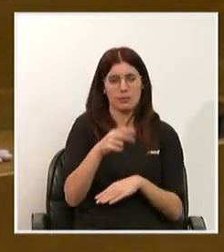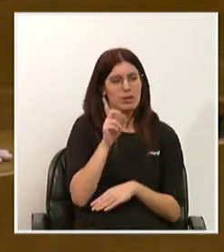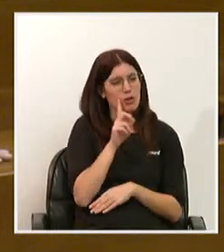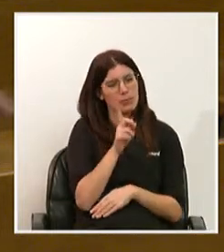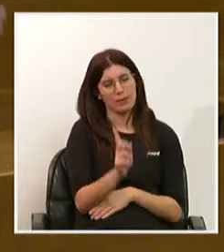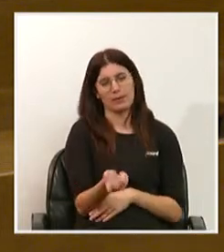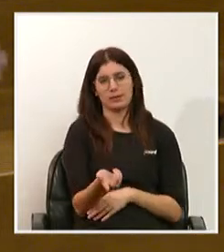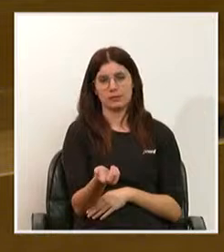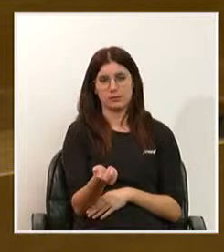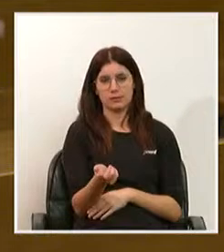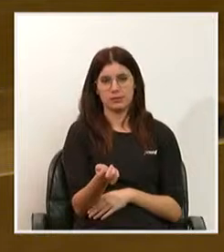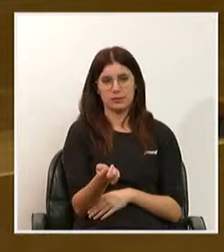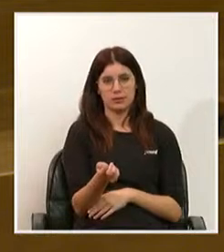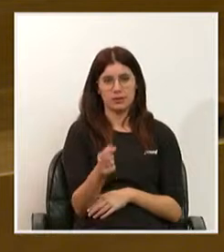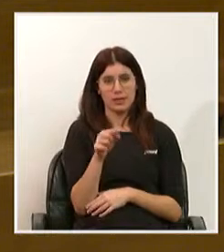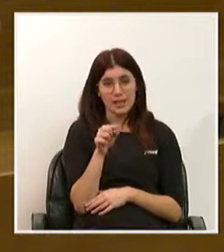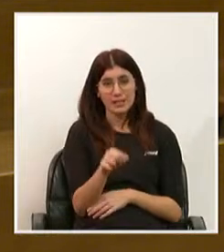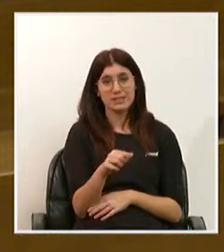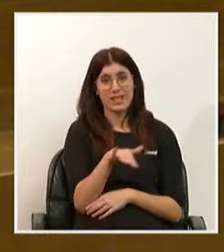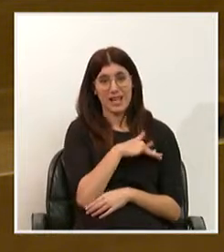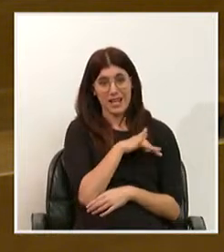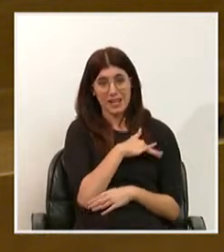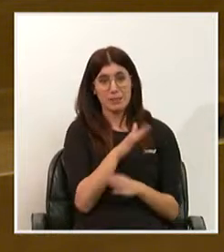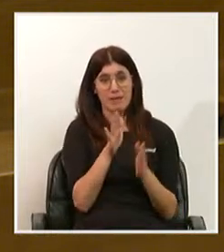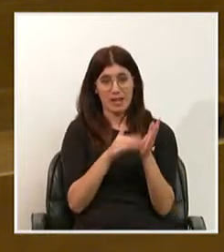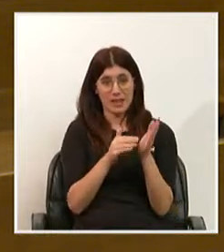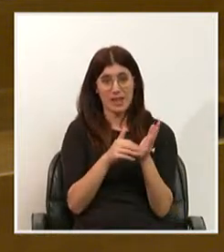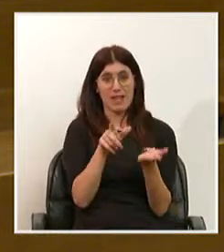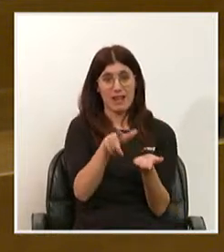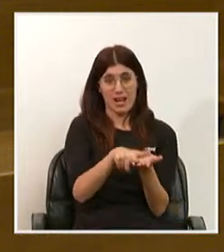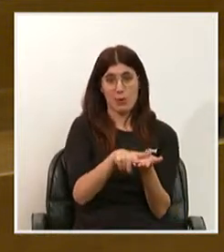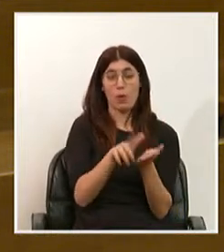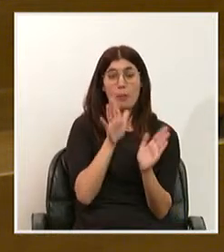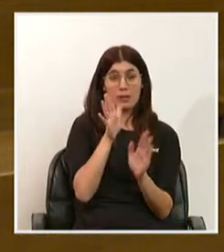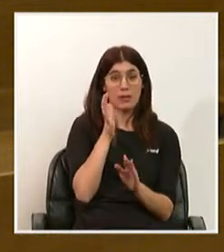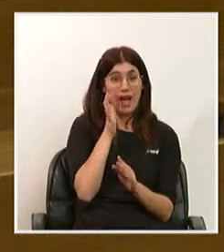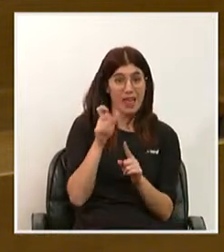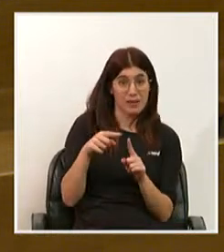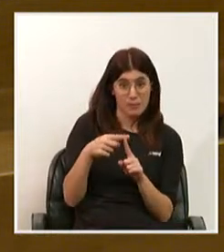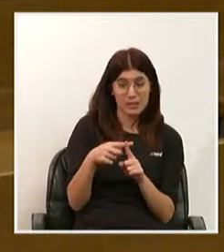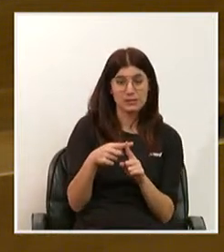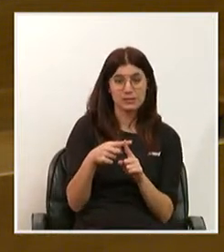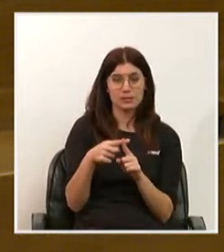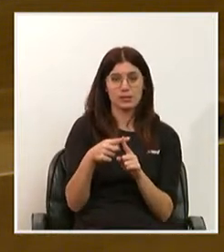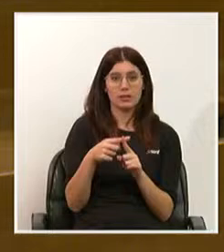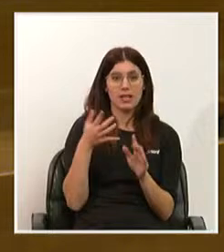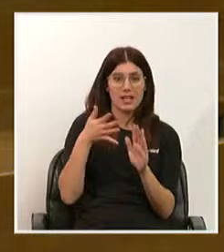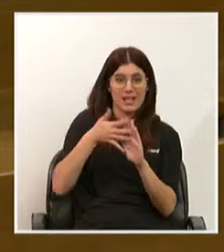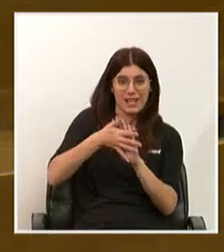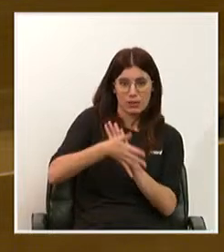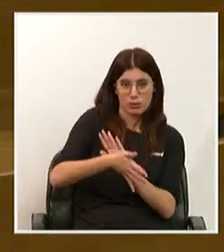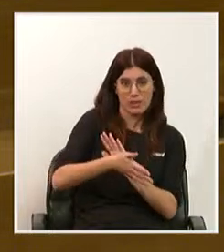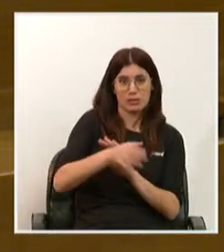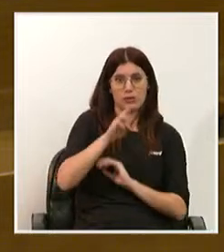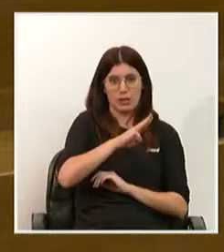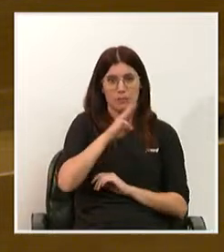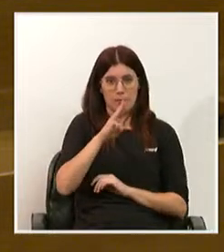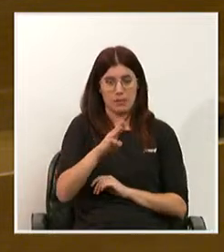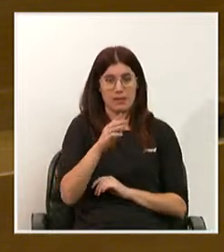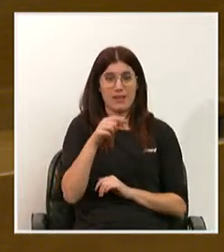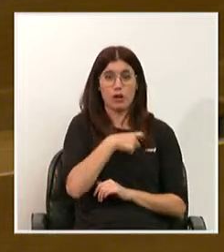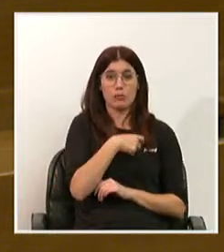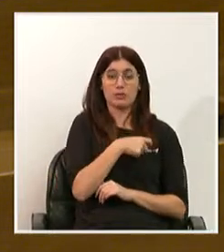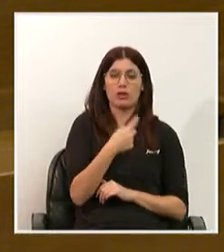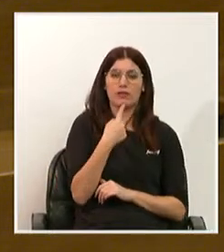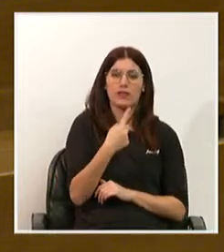laig va ser academia valenciana de la lenga pero que el argumentar que va el Popular en aquella comi va